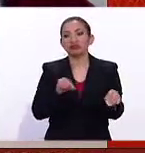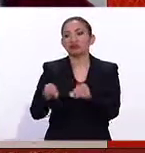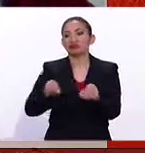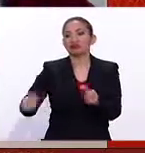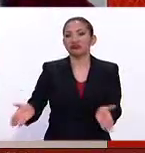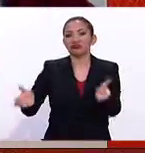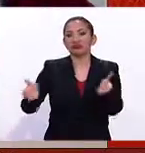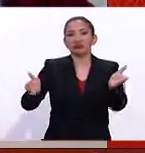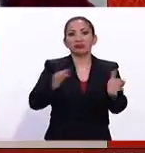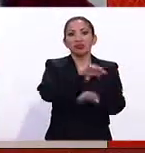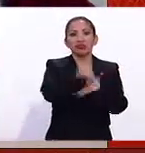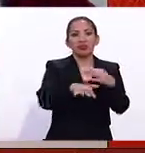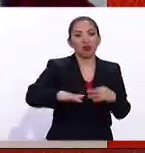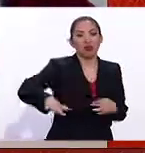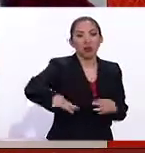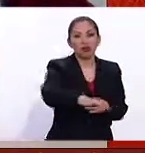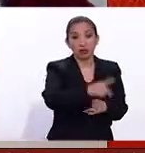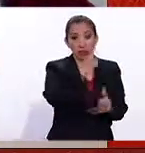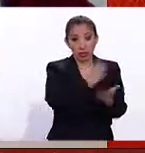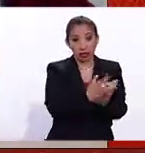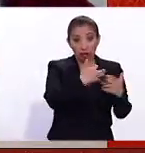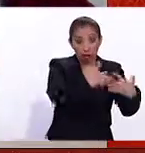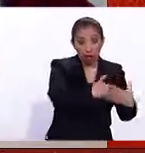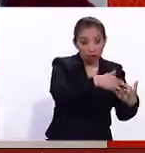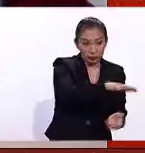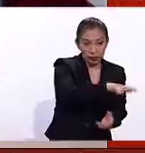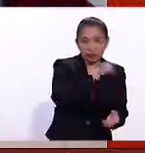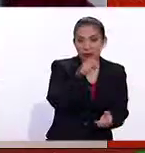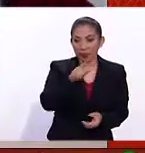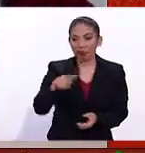movilizar a todos aquellos, no solamente la industria, sino